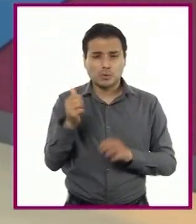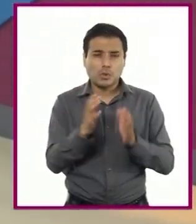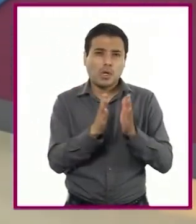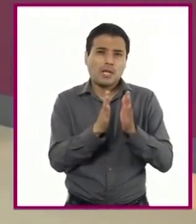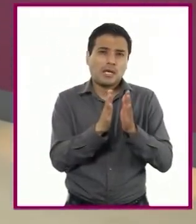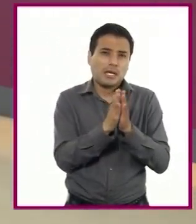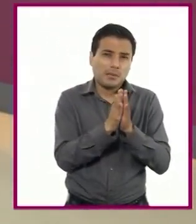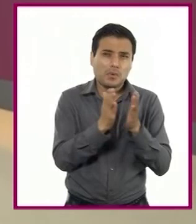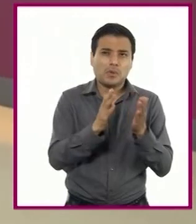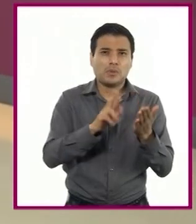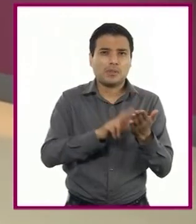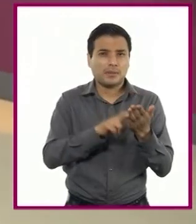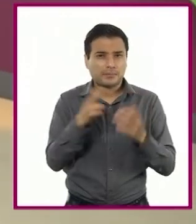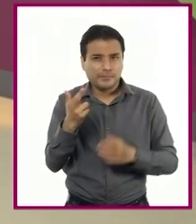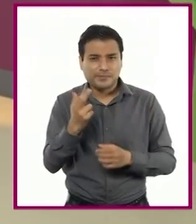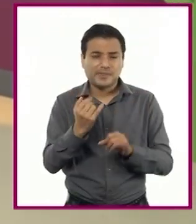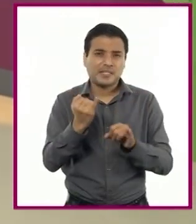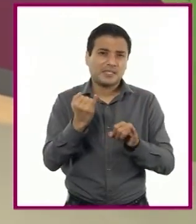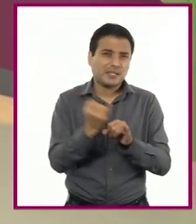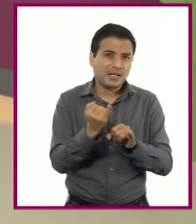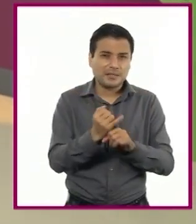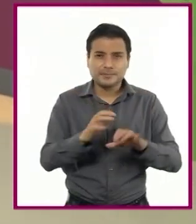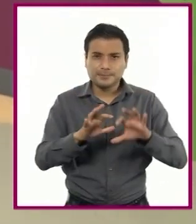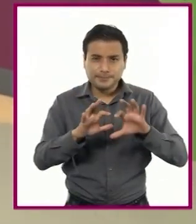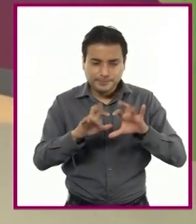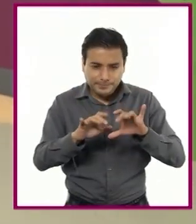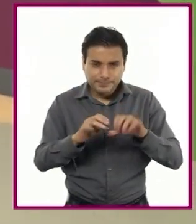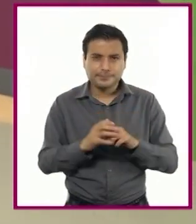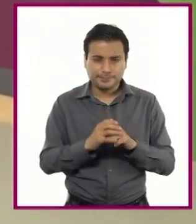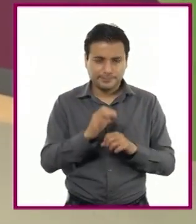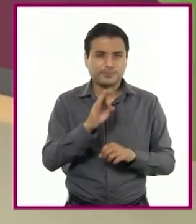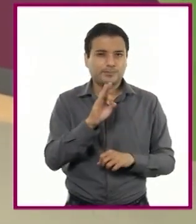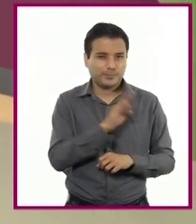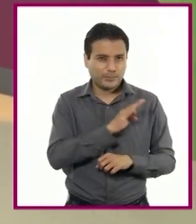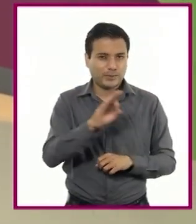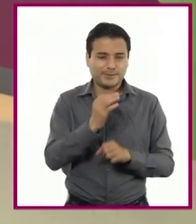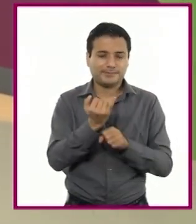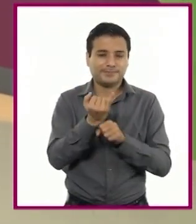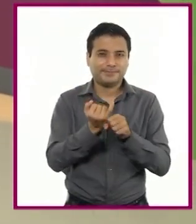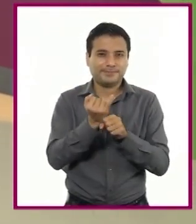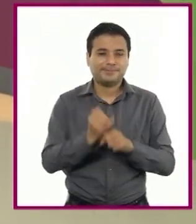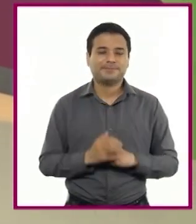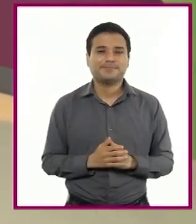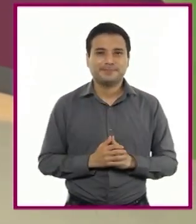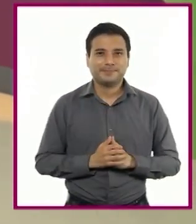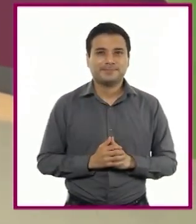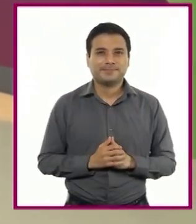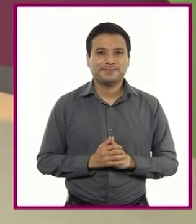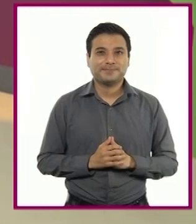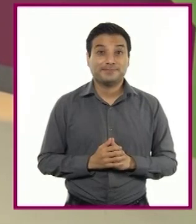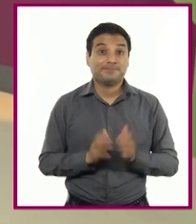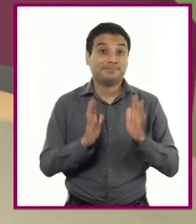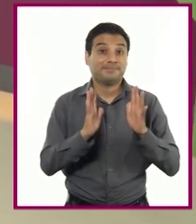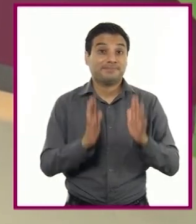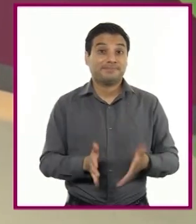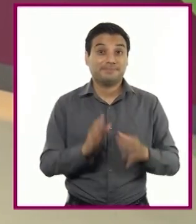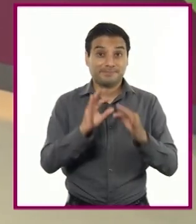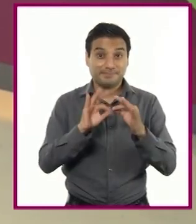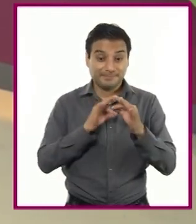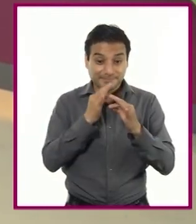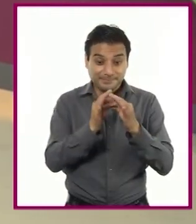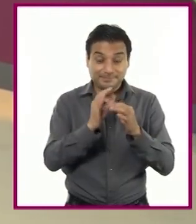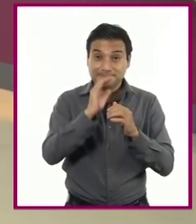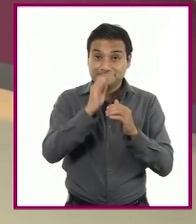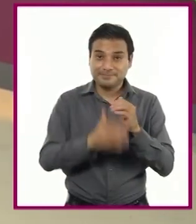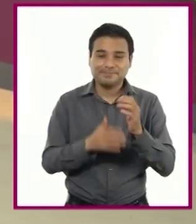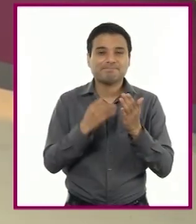fuentes bibliográficas, digitales y audiovisuales que tengan a la mano. ¡Listo! Terminamos,